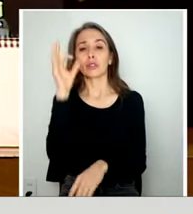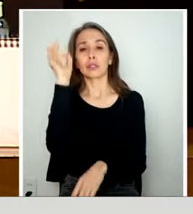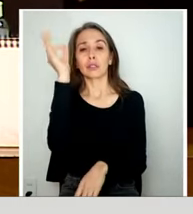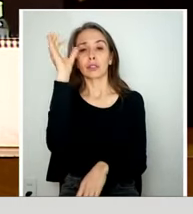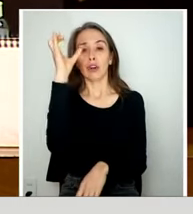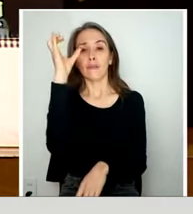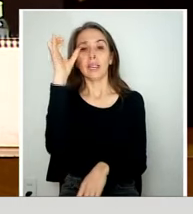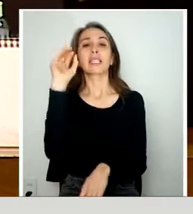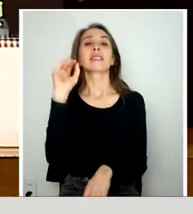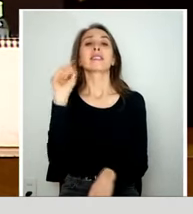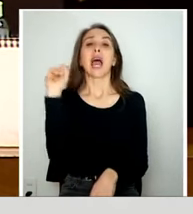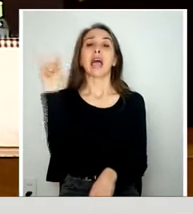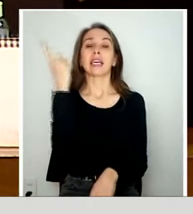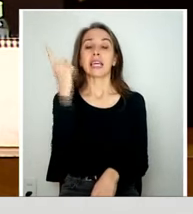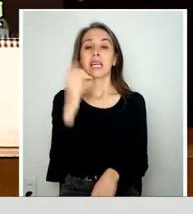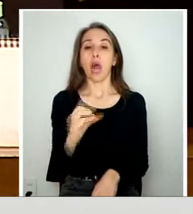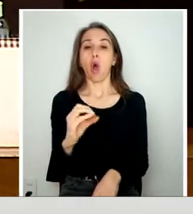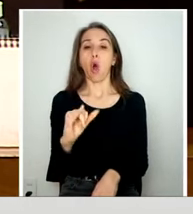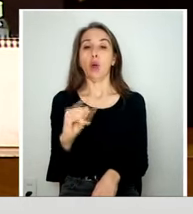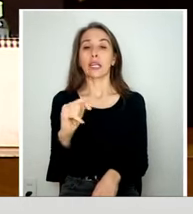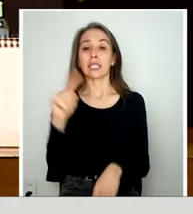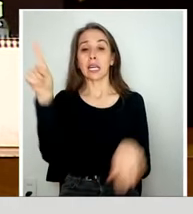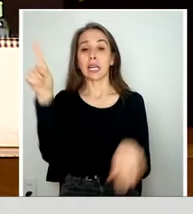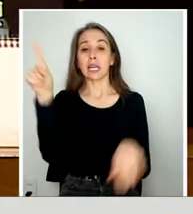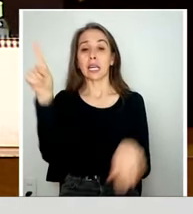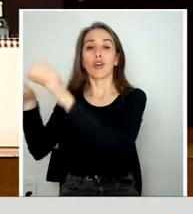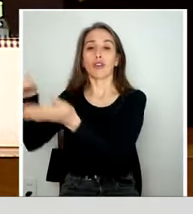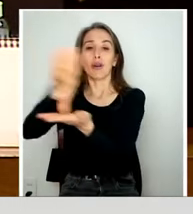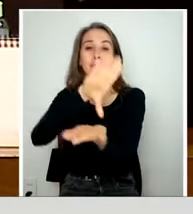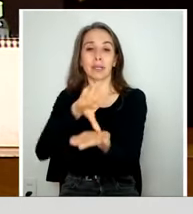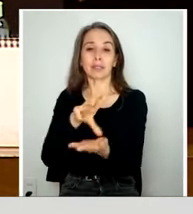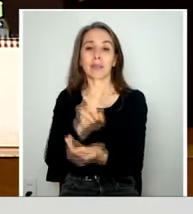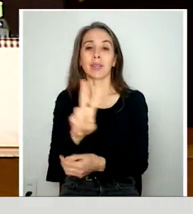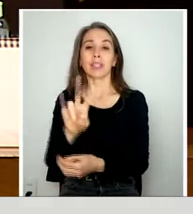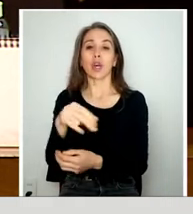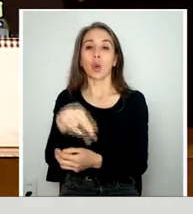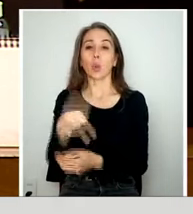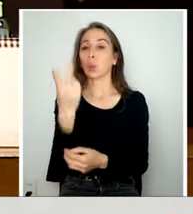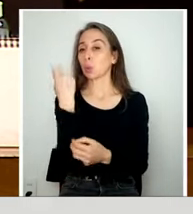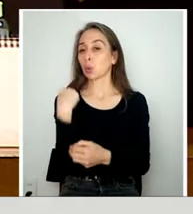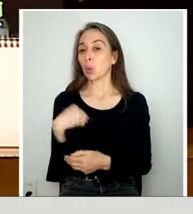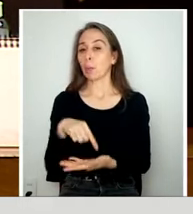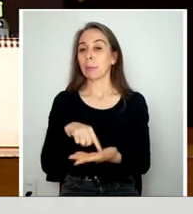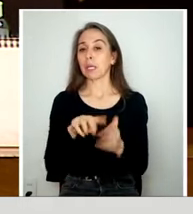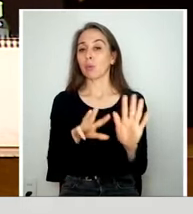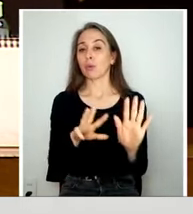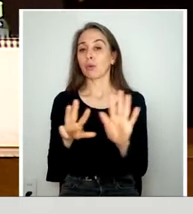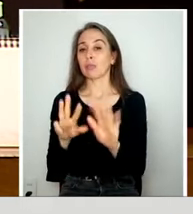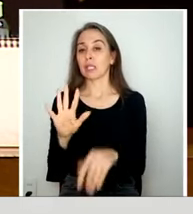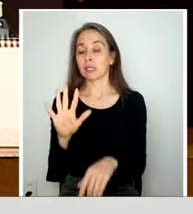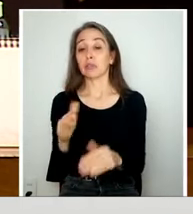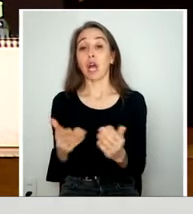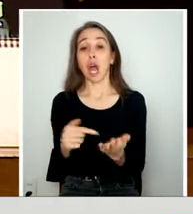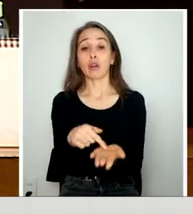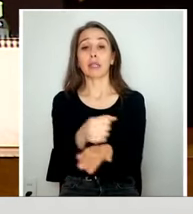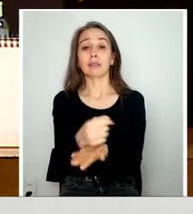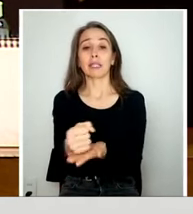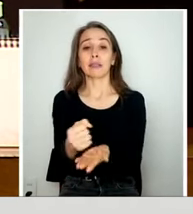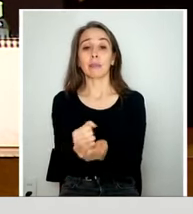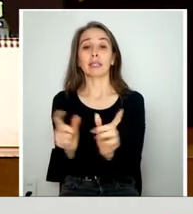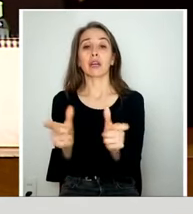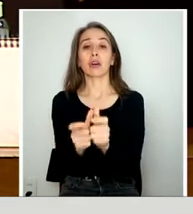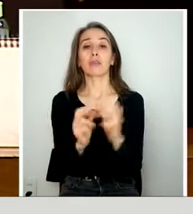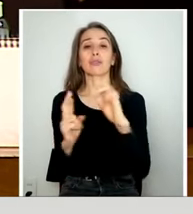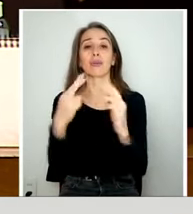de la organización Internacional del trabajo el 22 de junio de 1995 actualmente radicado en la comisión de relaciones